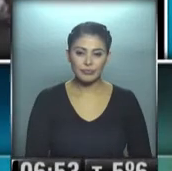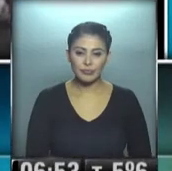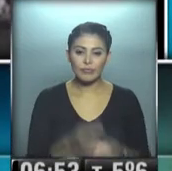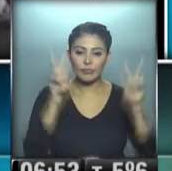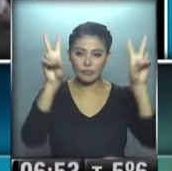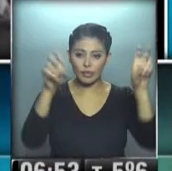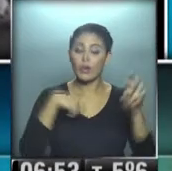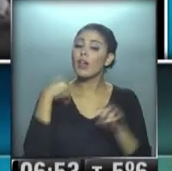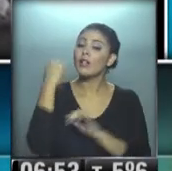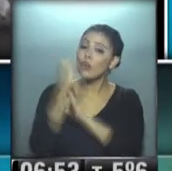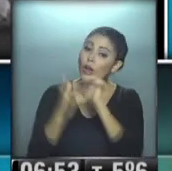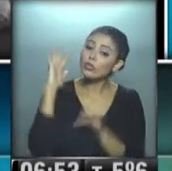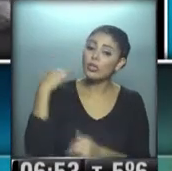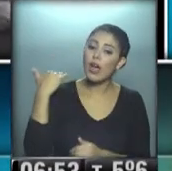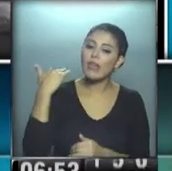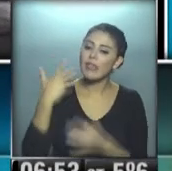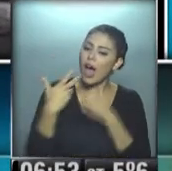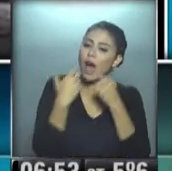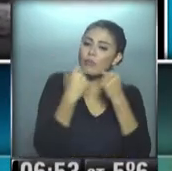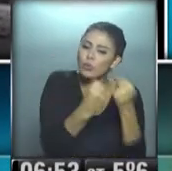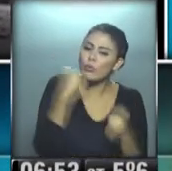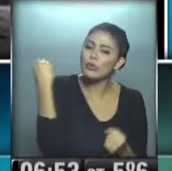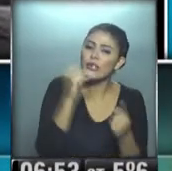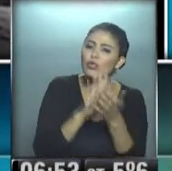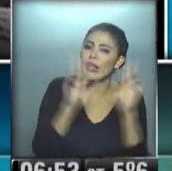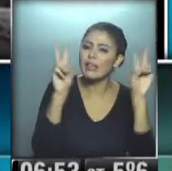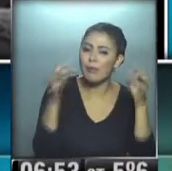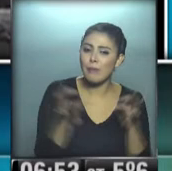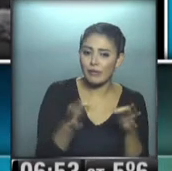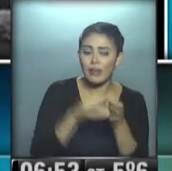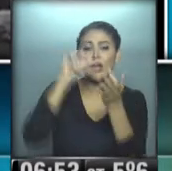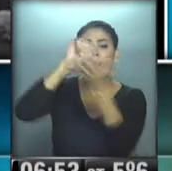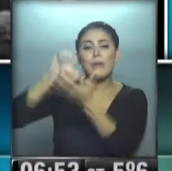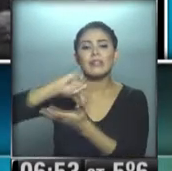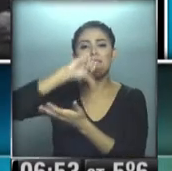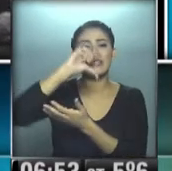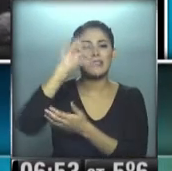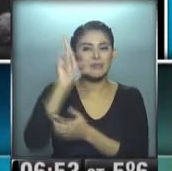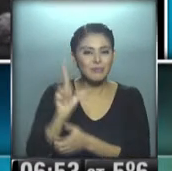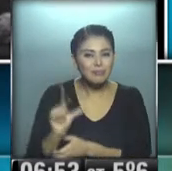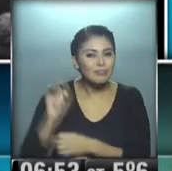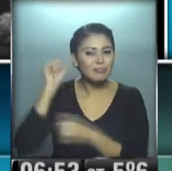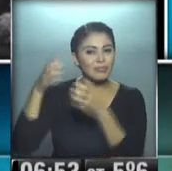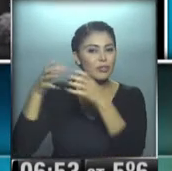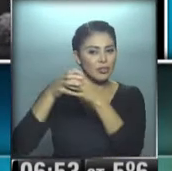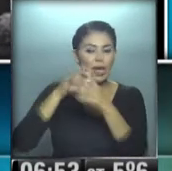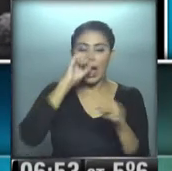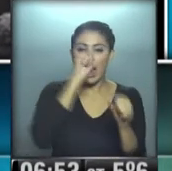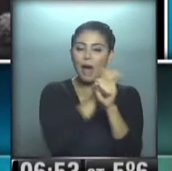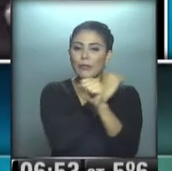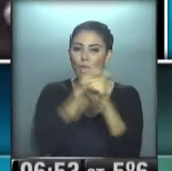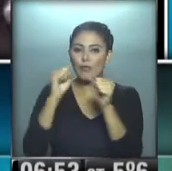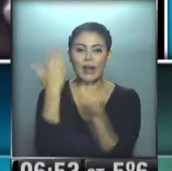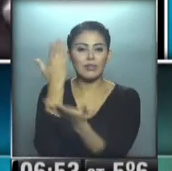Y te cuento, Nadia, que hubo un amplio respaldo por Malvinas. La Organización de Estados Americanos aprobó en Paraguay una resolución de apoyo a la